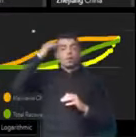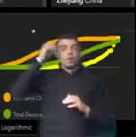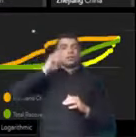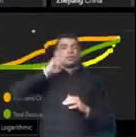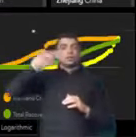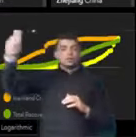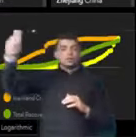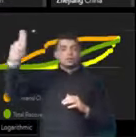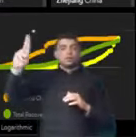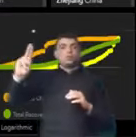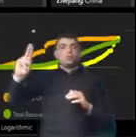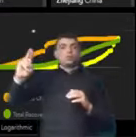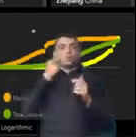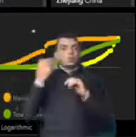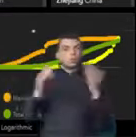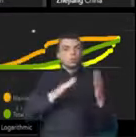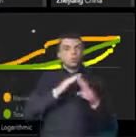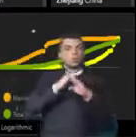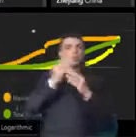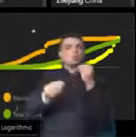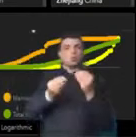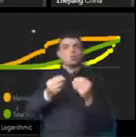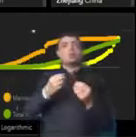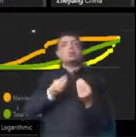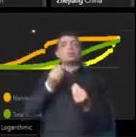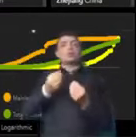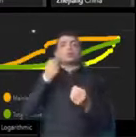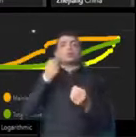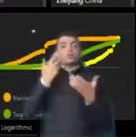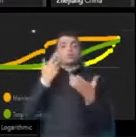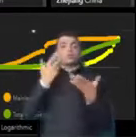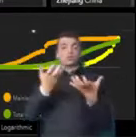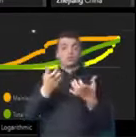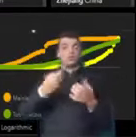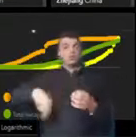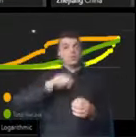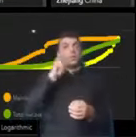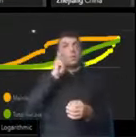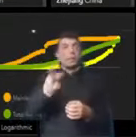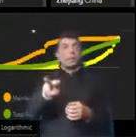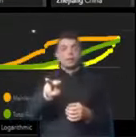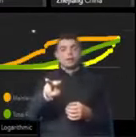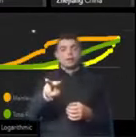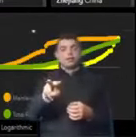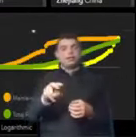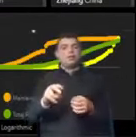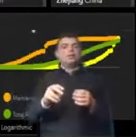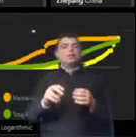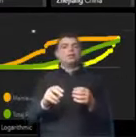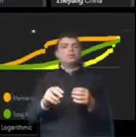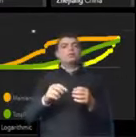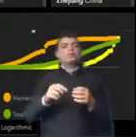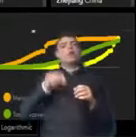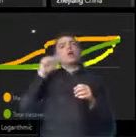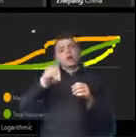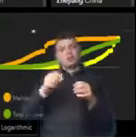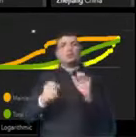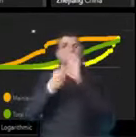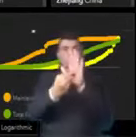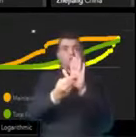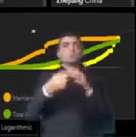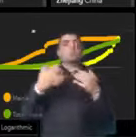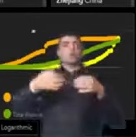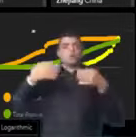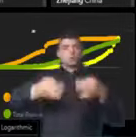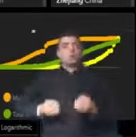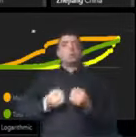esta mortalidad. Ahora, quiero que ustedes miren, porque aquí les voy a mostrar los casos confirmados que hay en diferentes